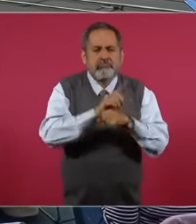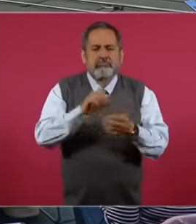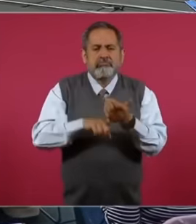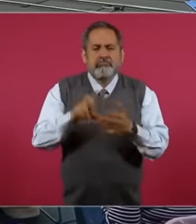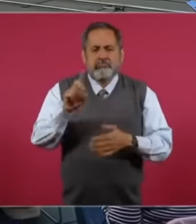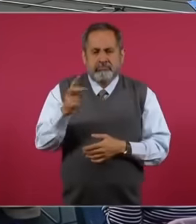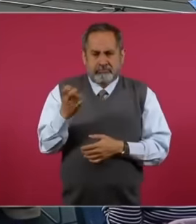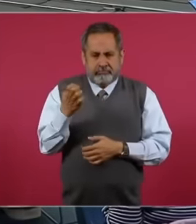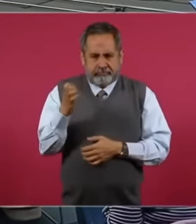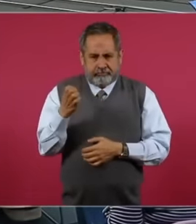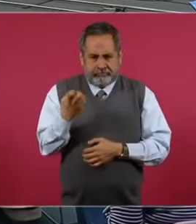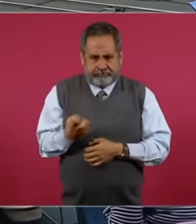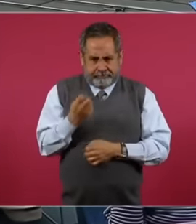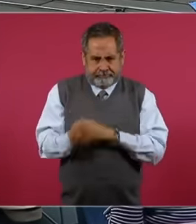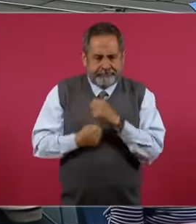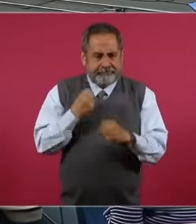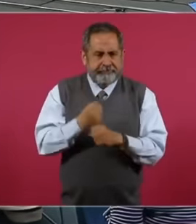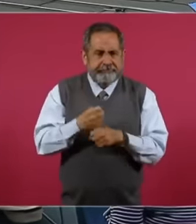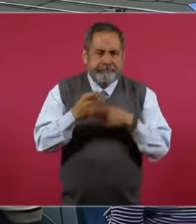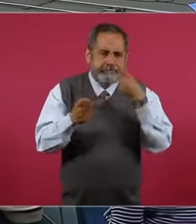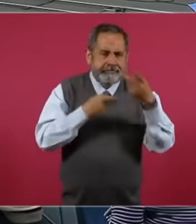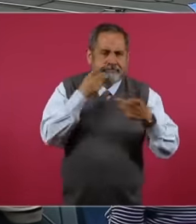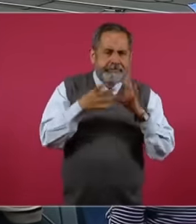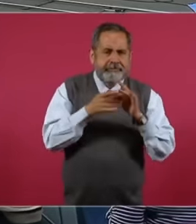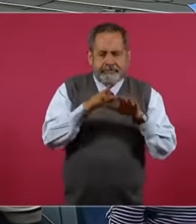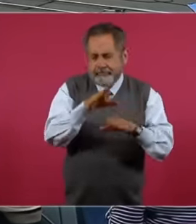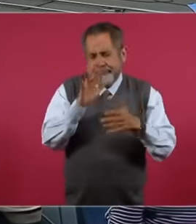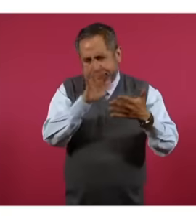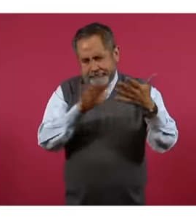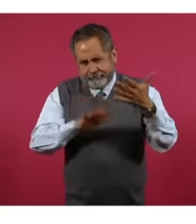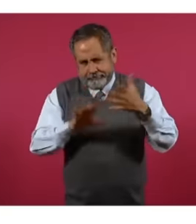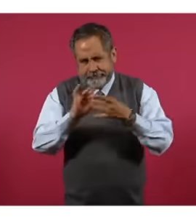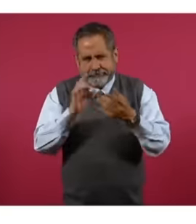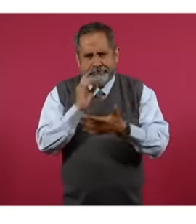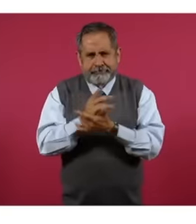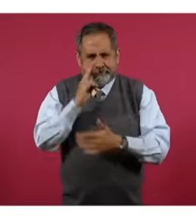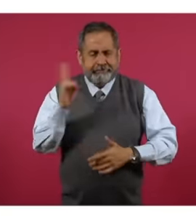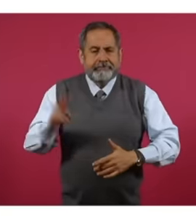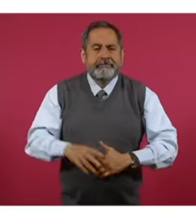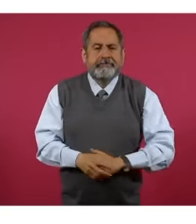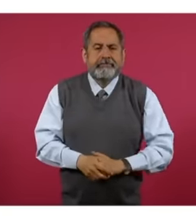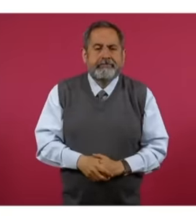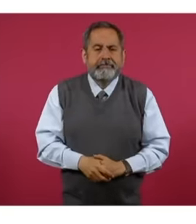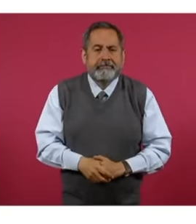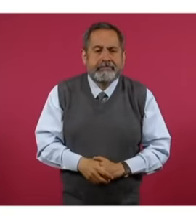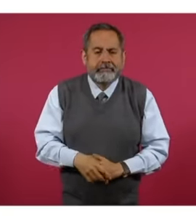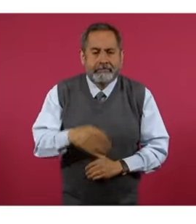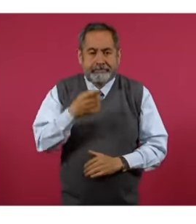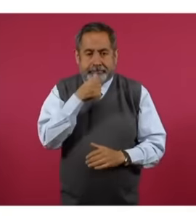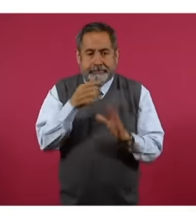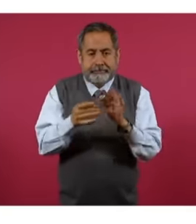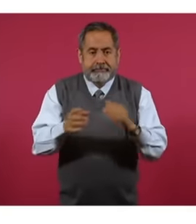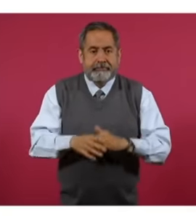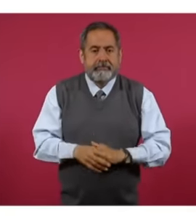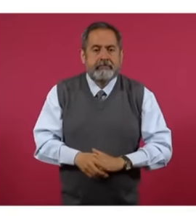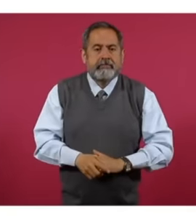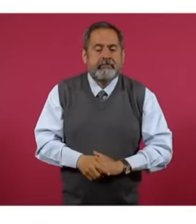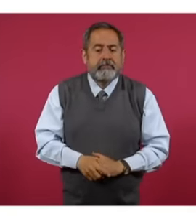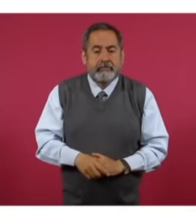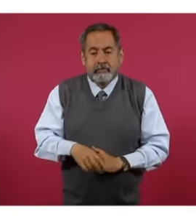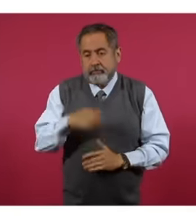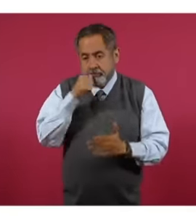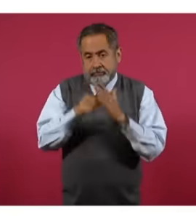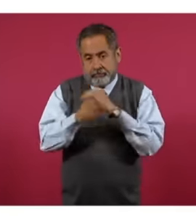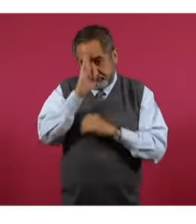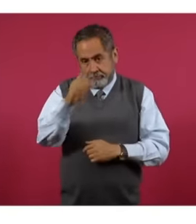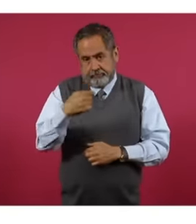de este año para hablar de, bueno, ahorita abordamos. Dice, bueno, la carta dice así, está dirigida a mí,